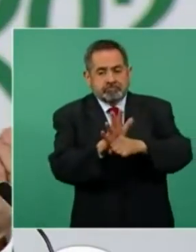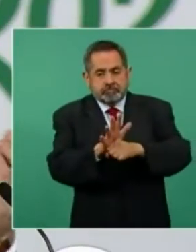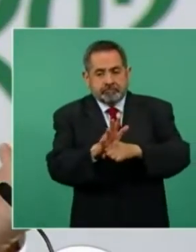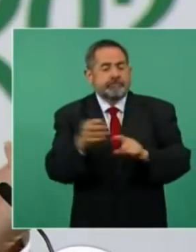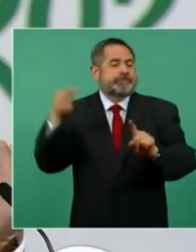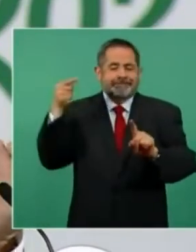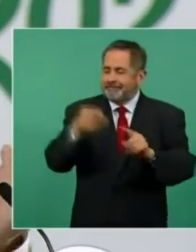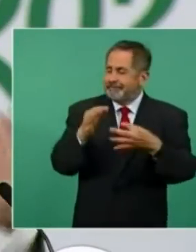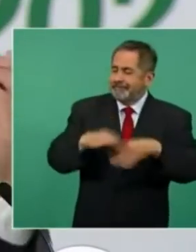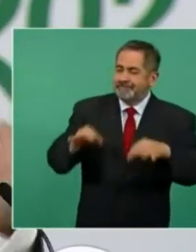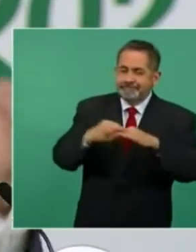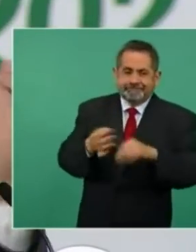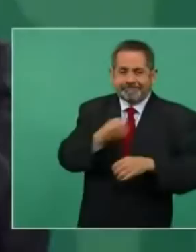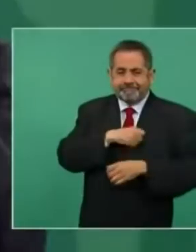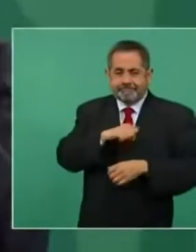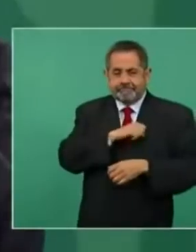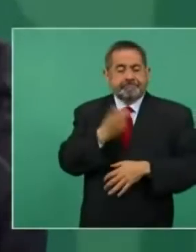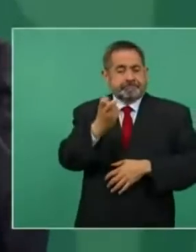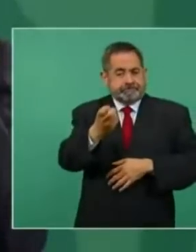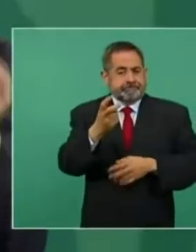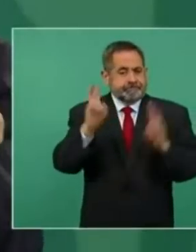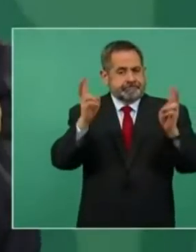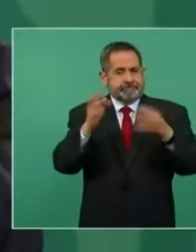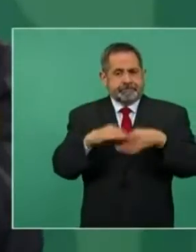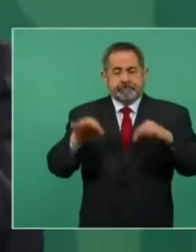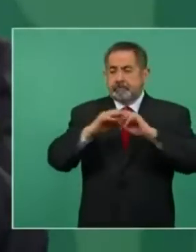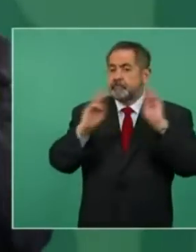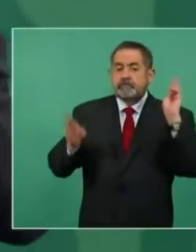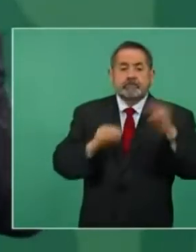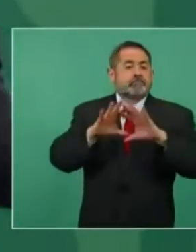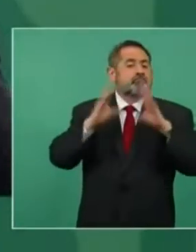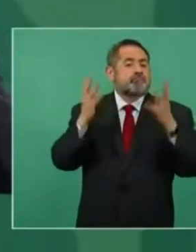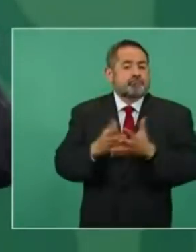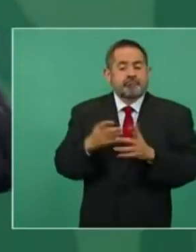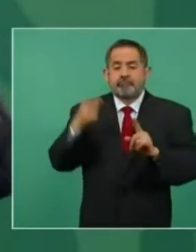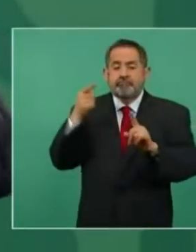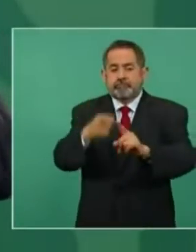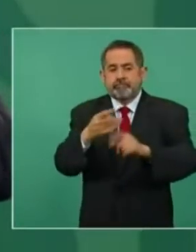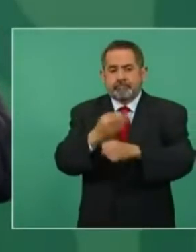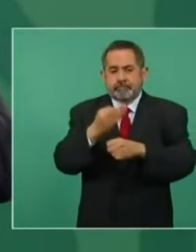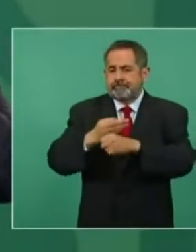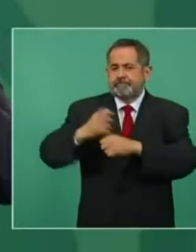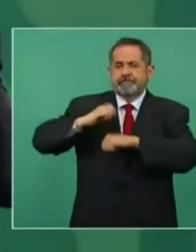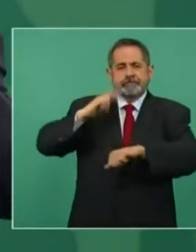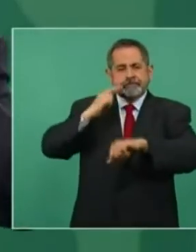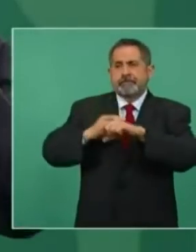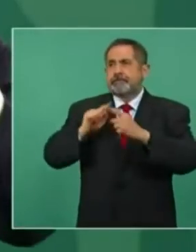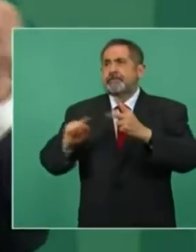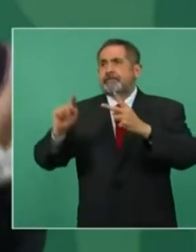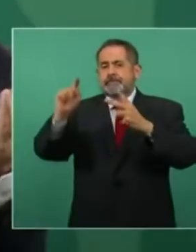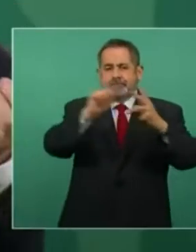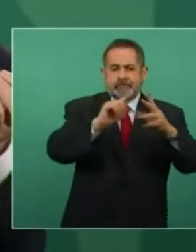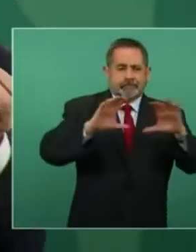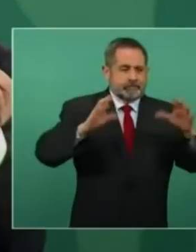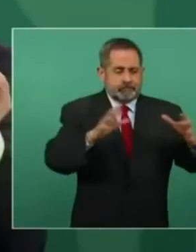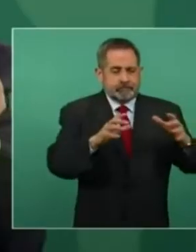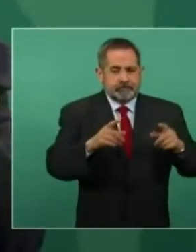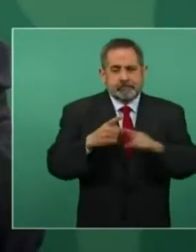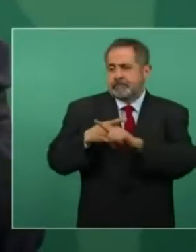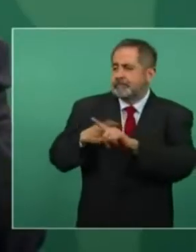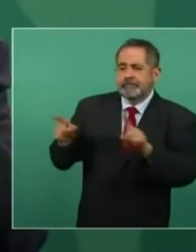sustantivo o uno de los temas más importantes a nivel global y por eso es una reunión de cancilleres y no de responsables de